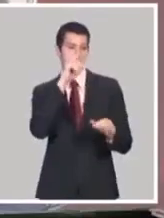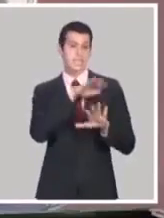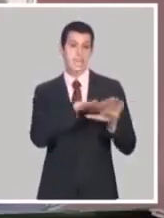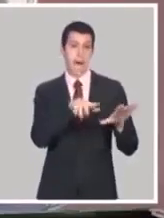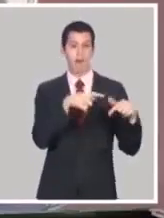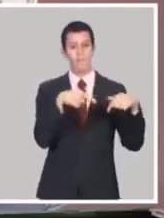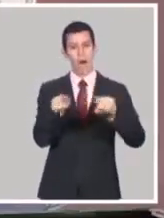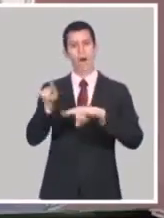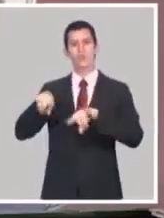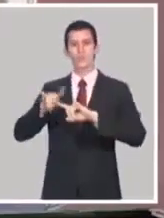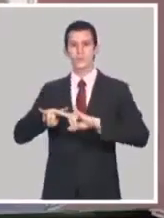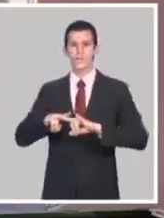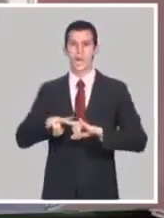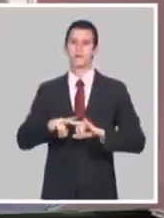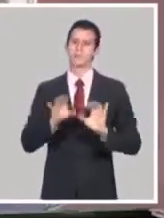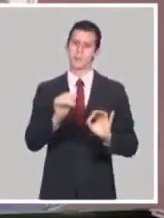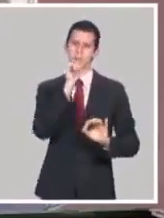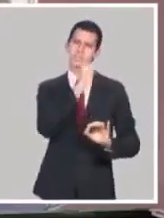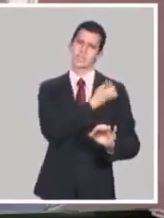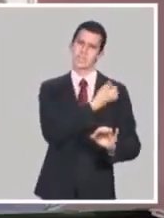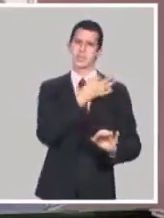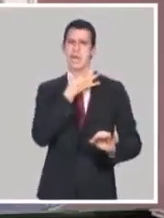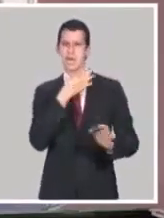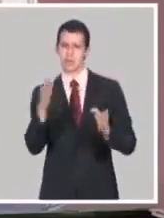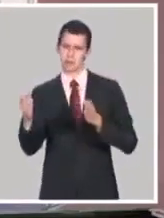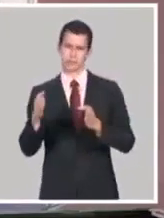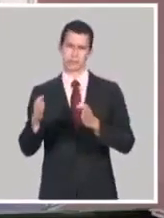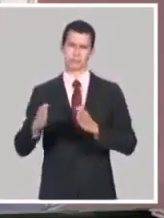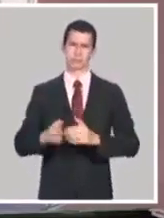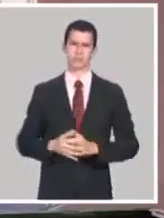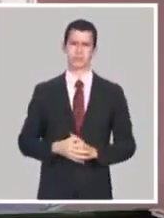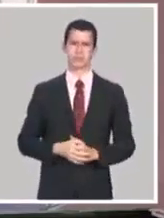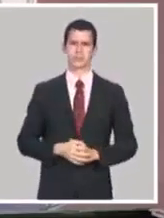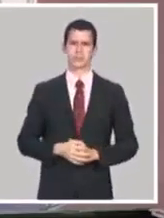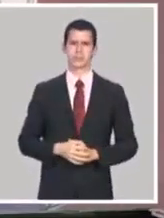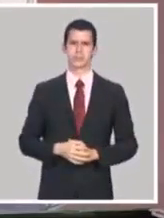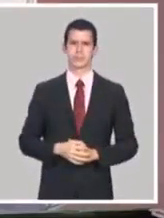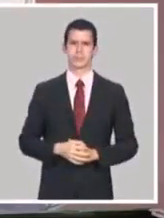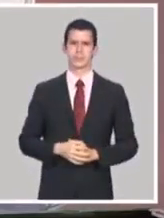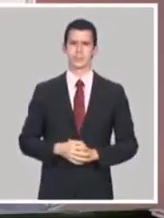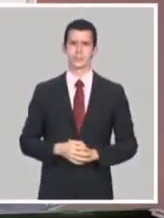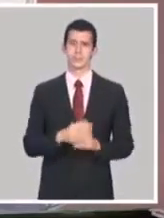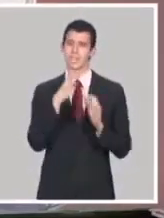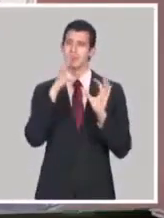meses de diciembre enero como se ha previsto es decir esas son las características son los escenarios